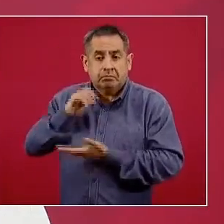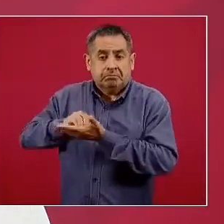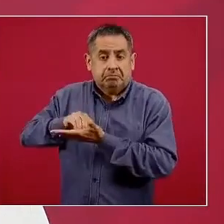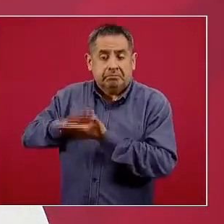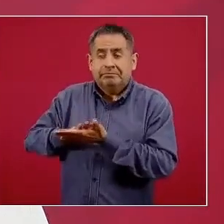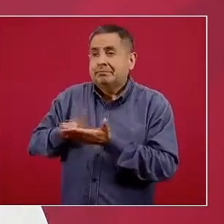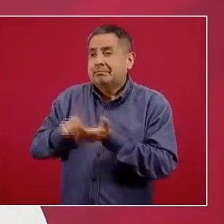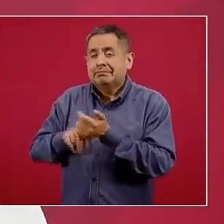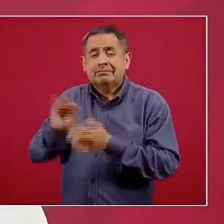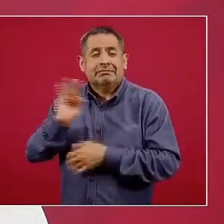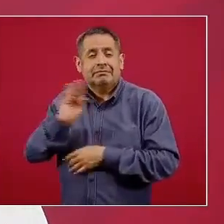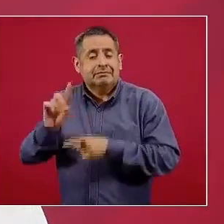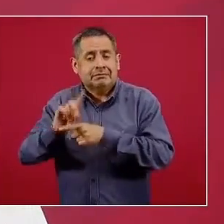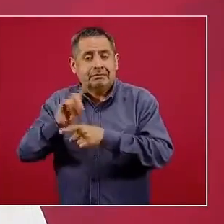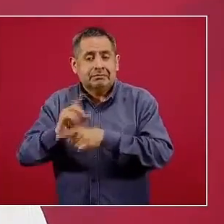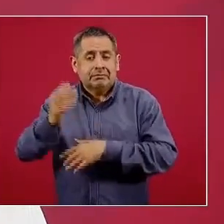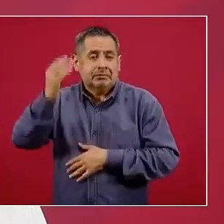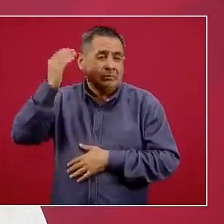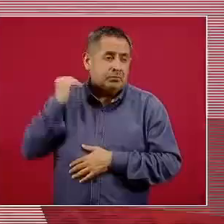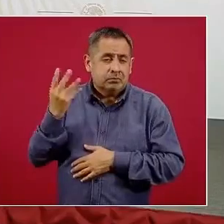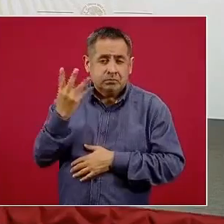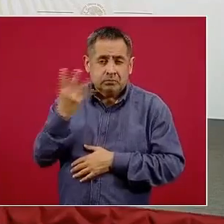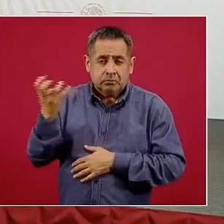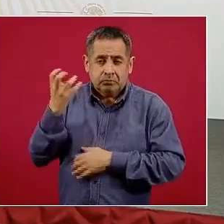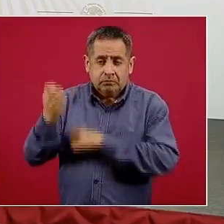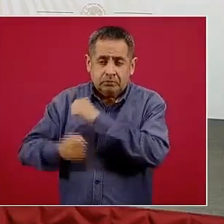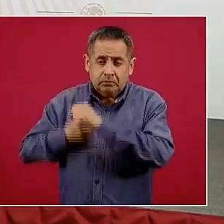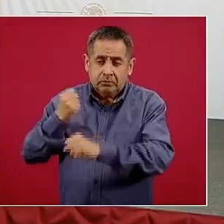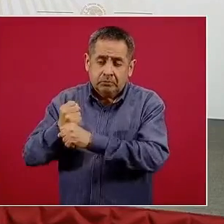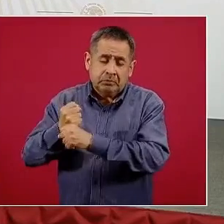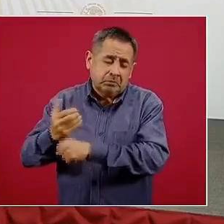documentado que al menos desde hace 4 siglos,